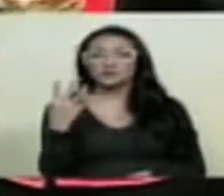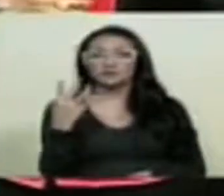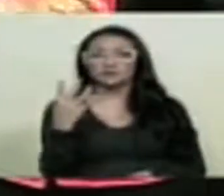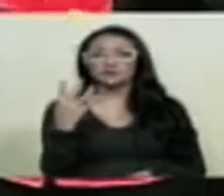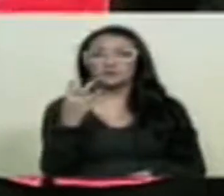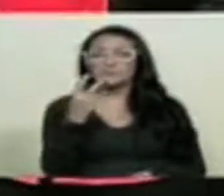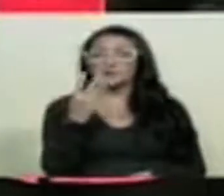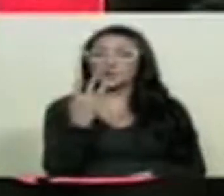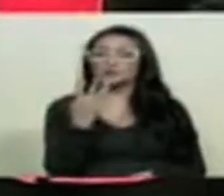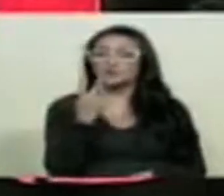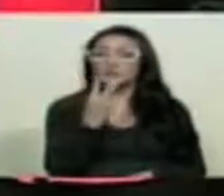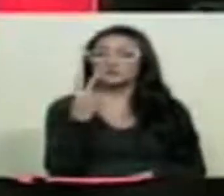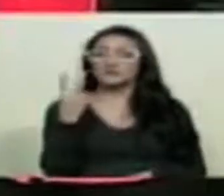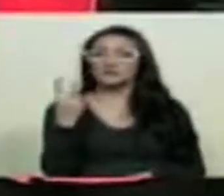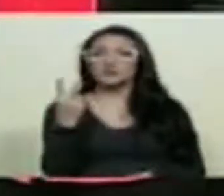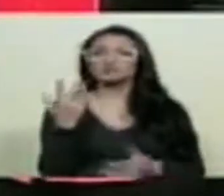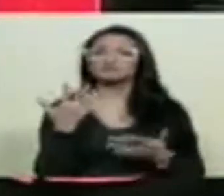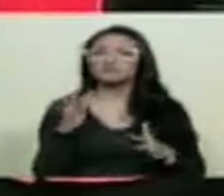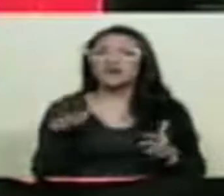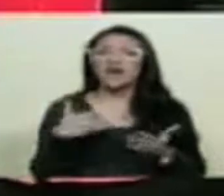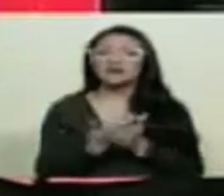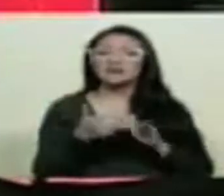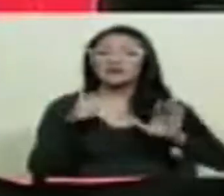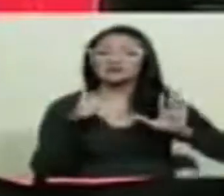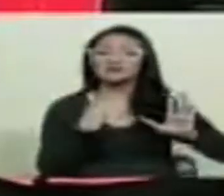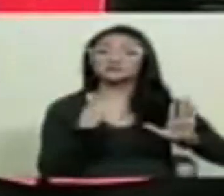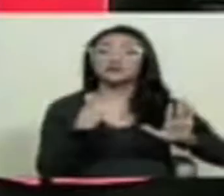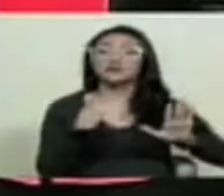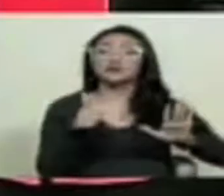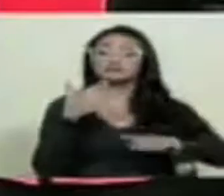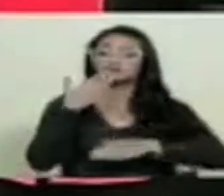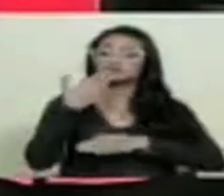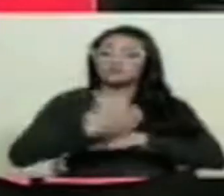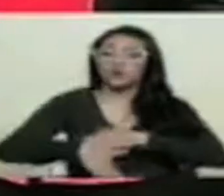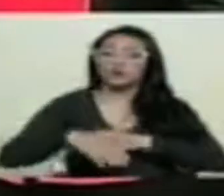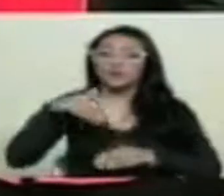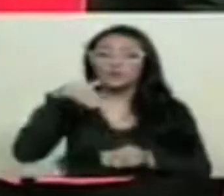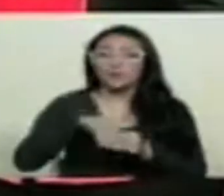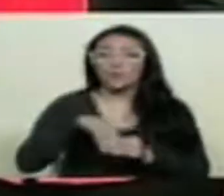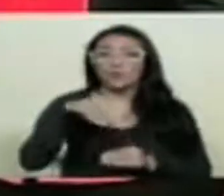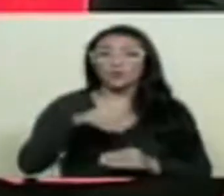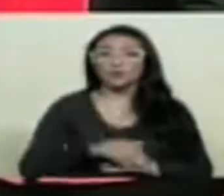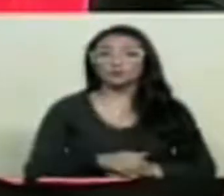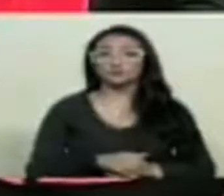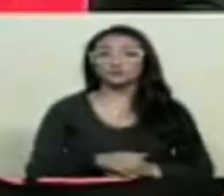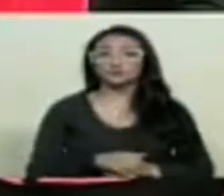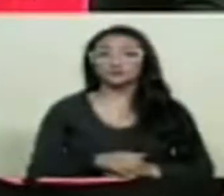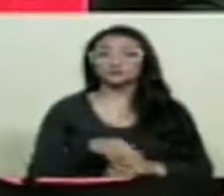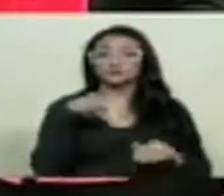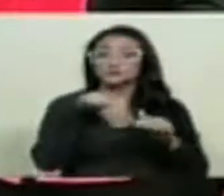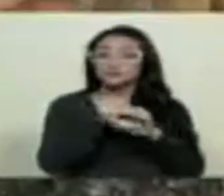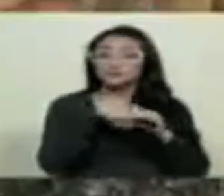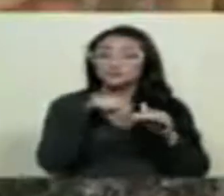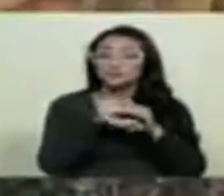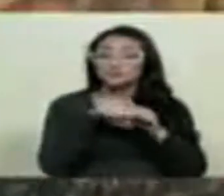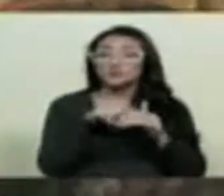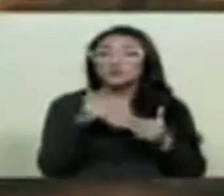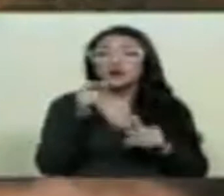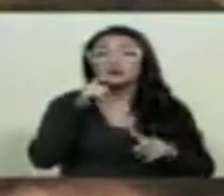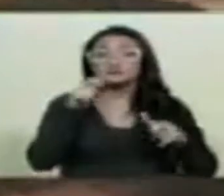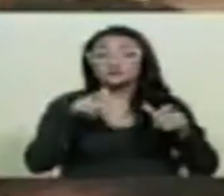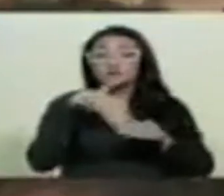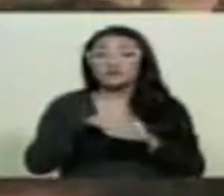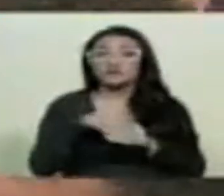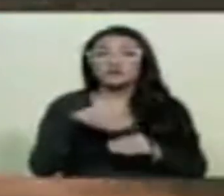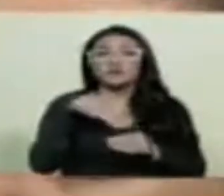tarde. Por lo menos hasta las 6 tiene chance de ir a votar. En los lugares donde haya votantes, se vota